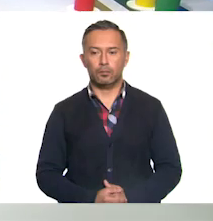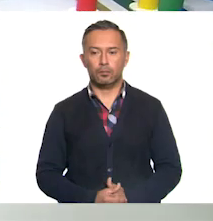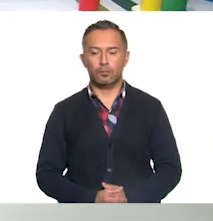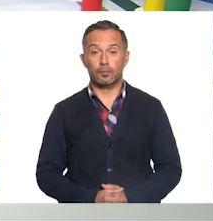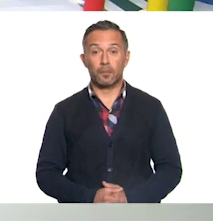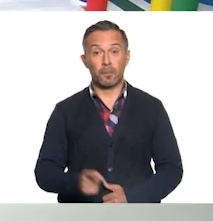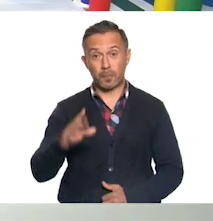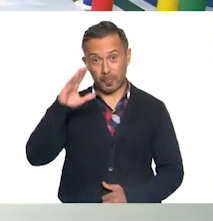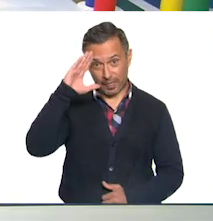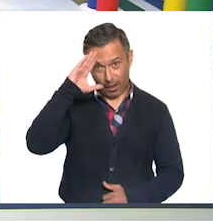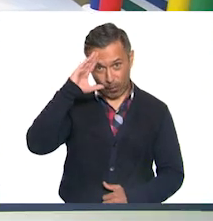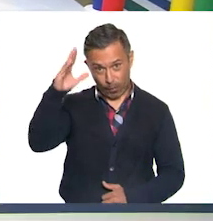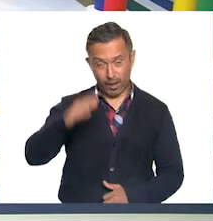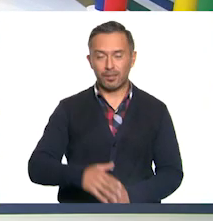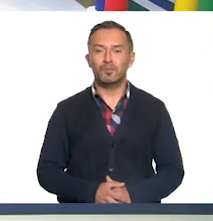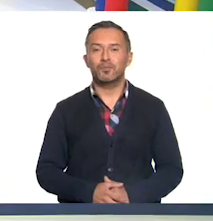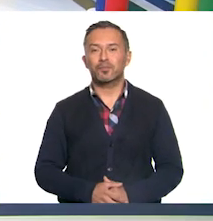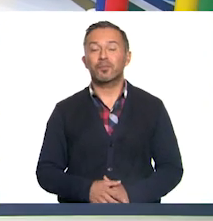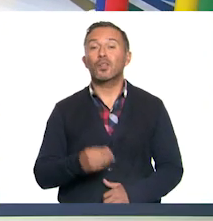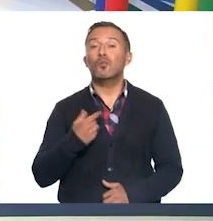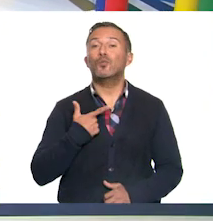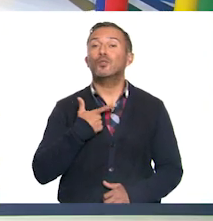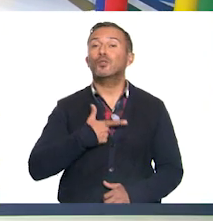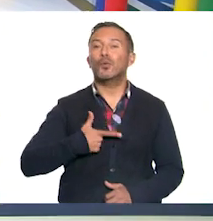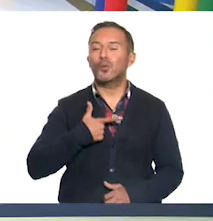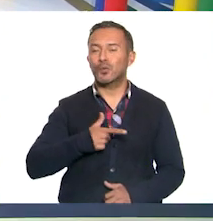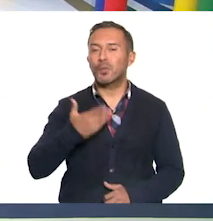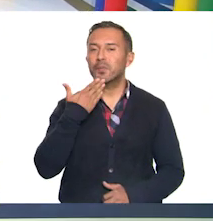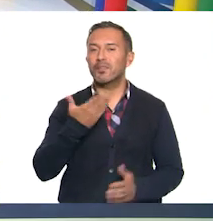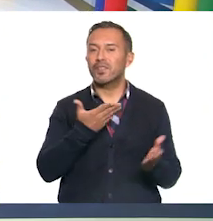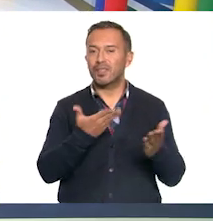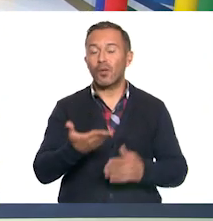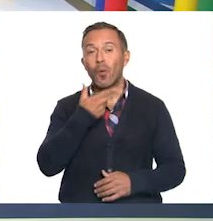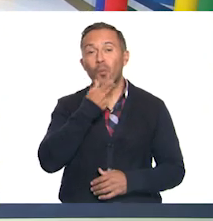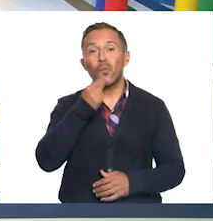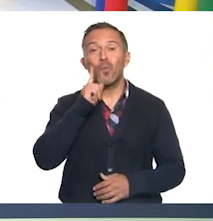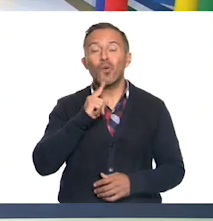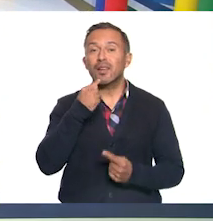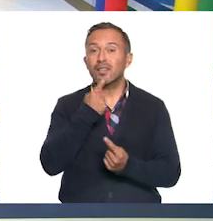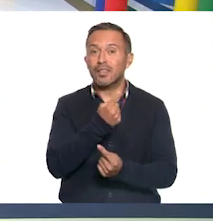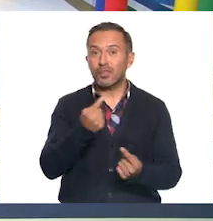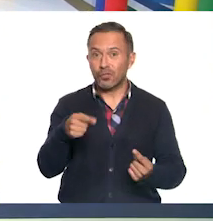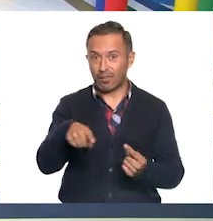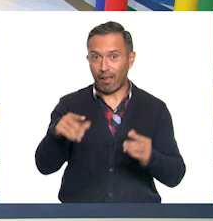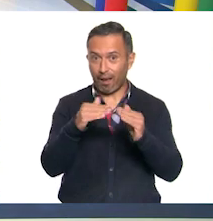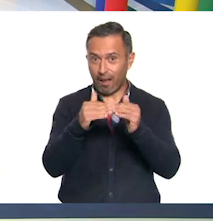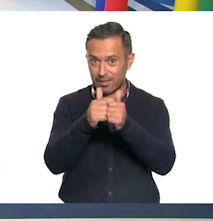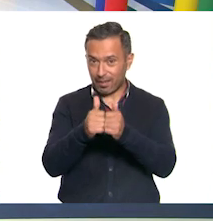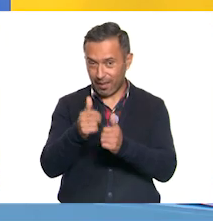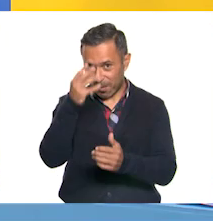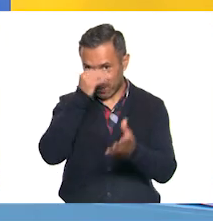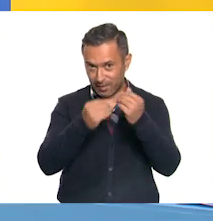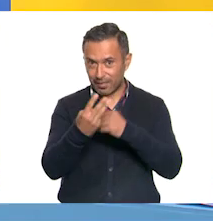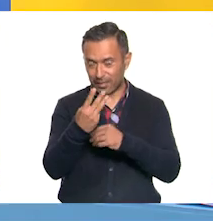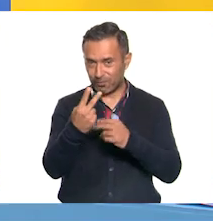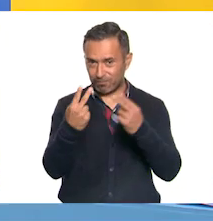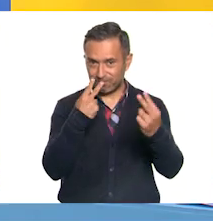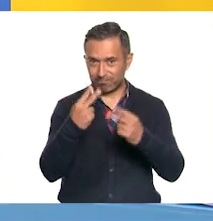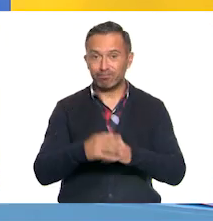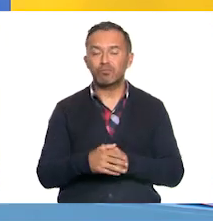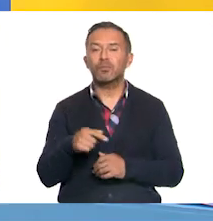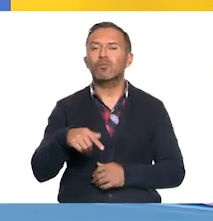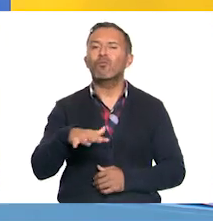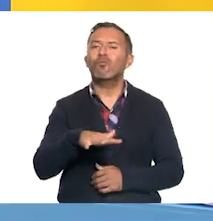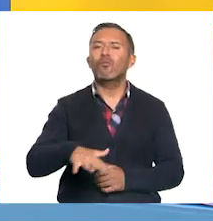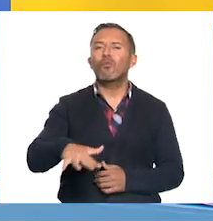Hola, me da mucho gusto darles la bienvenida a todas las niñas y a todos los niños que nos siguen en Aprende en Casa 3, un espacio en el que